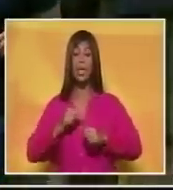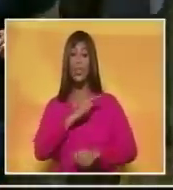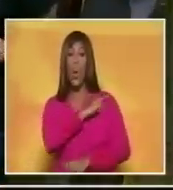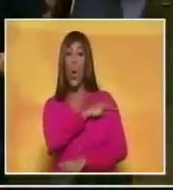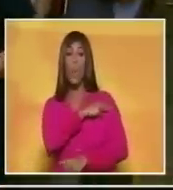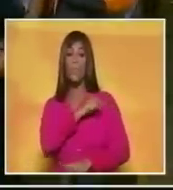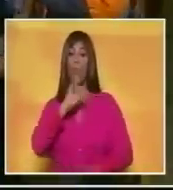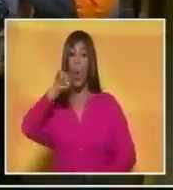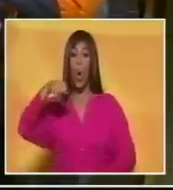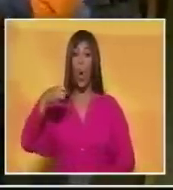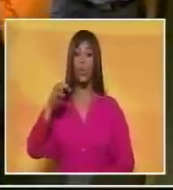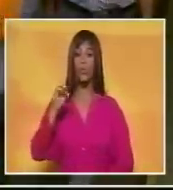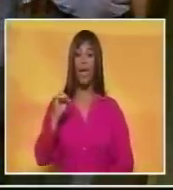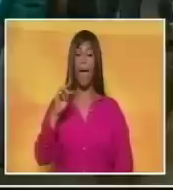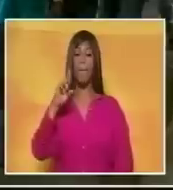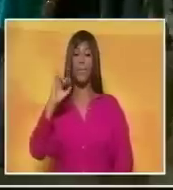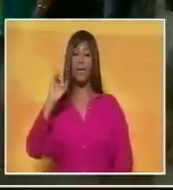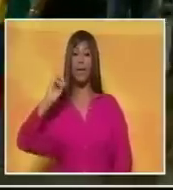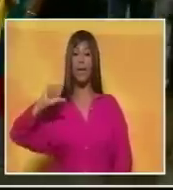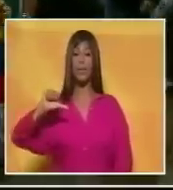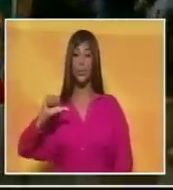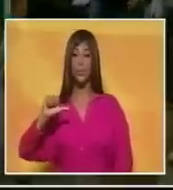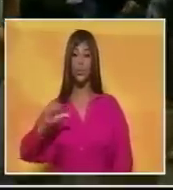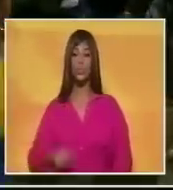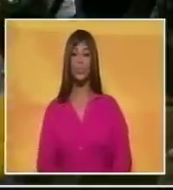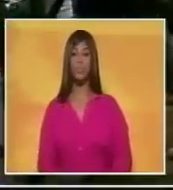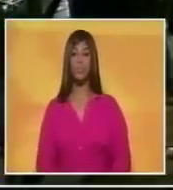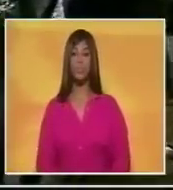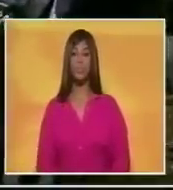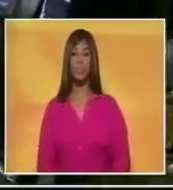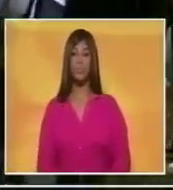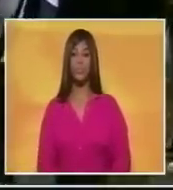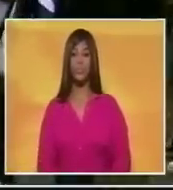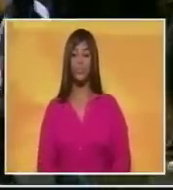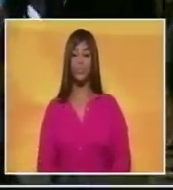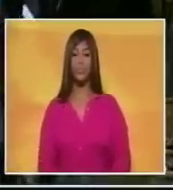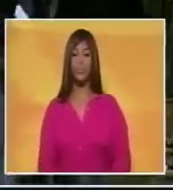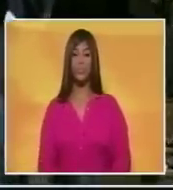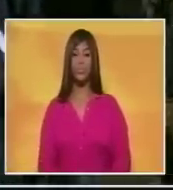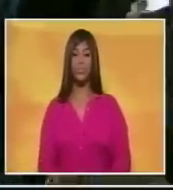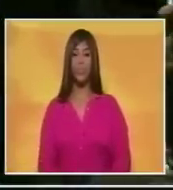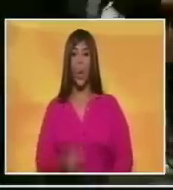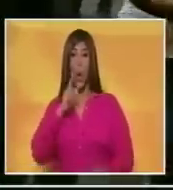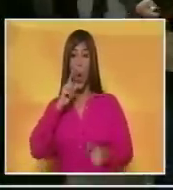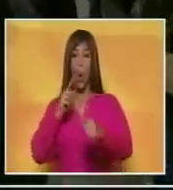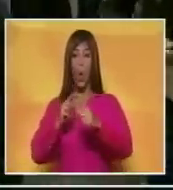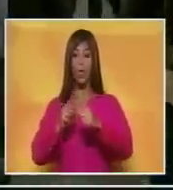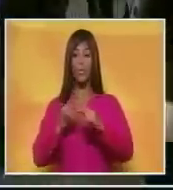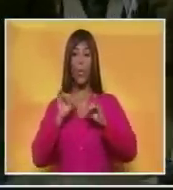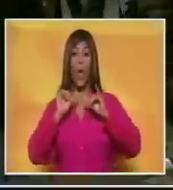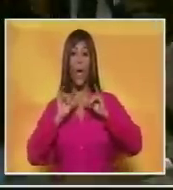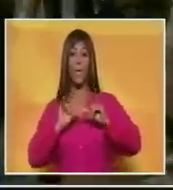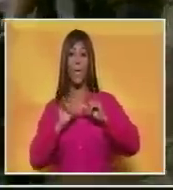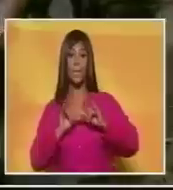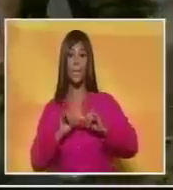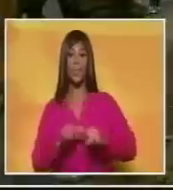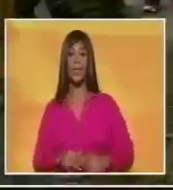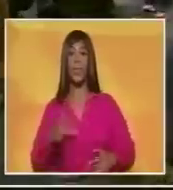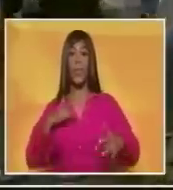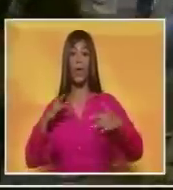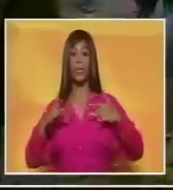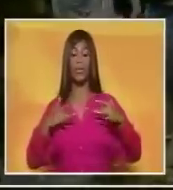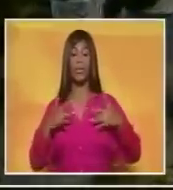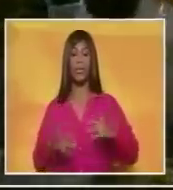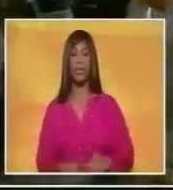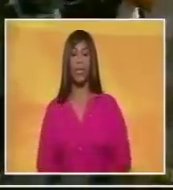Hospital JM de Los Ríos. El objetivo de esta